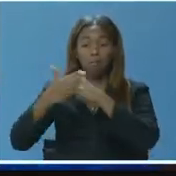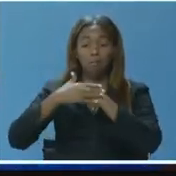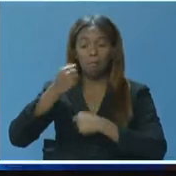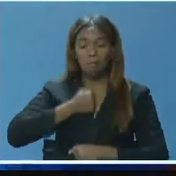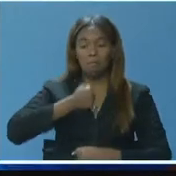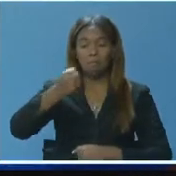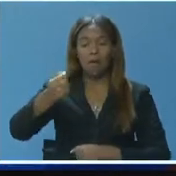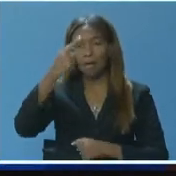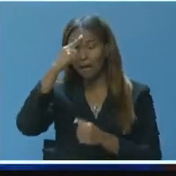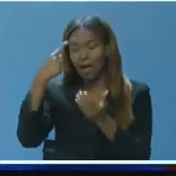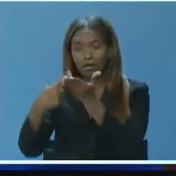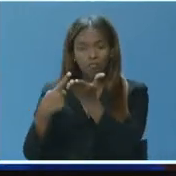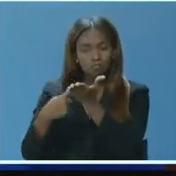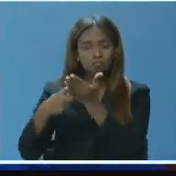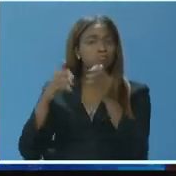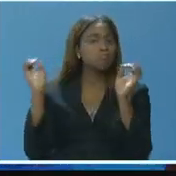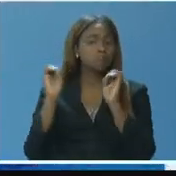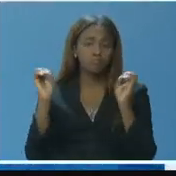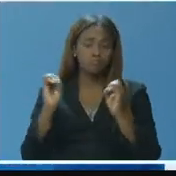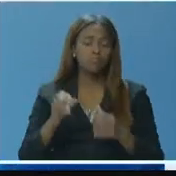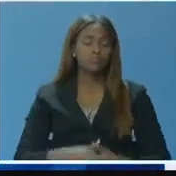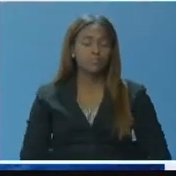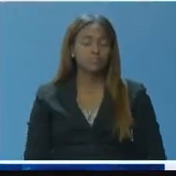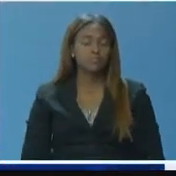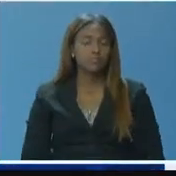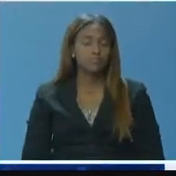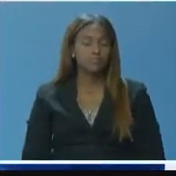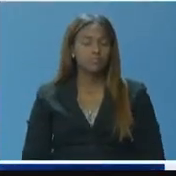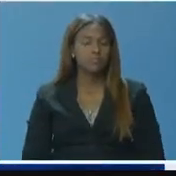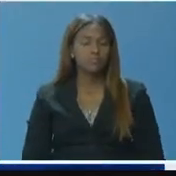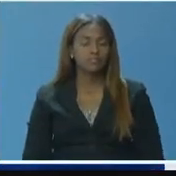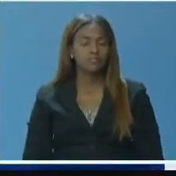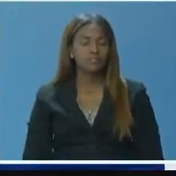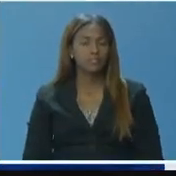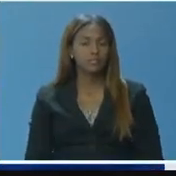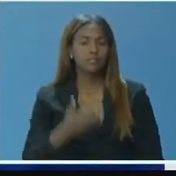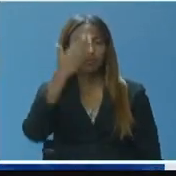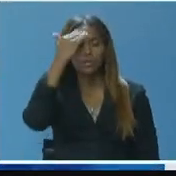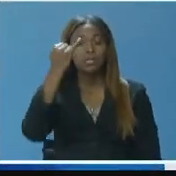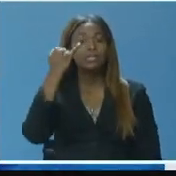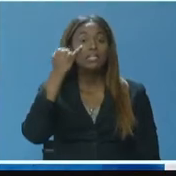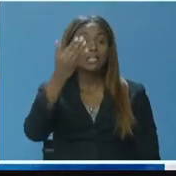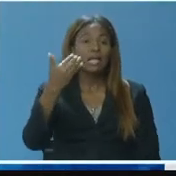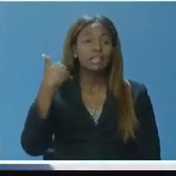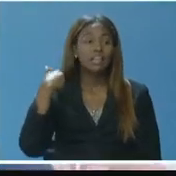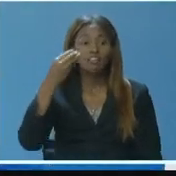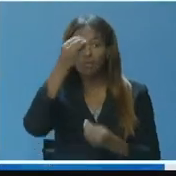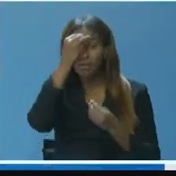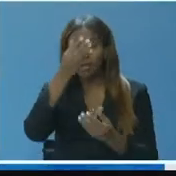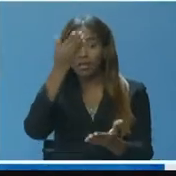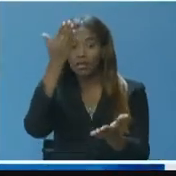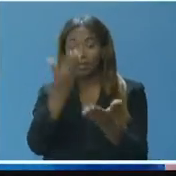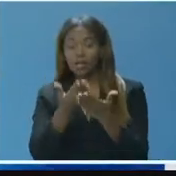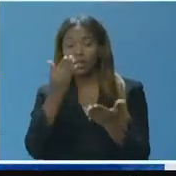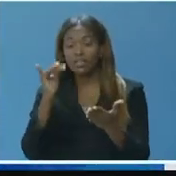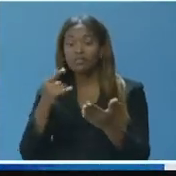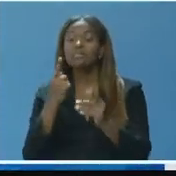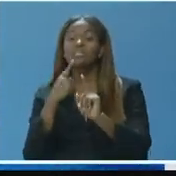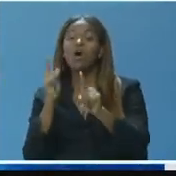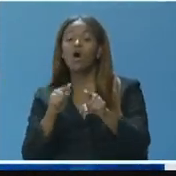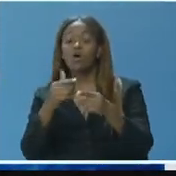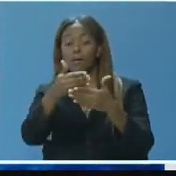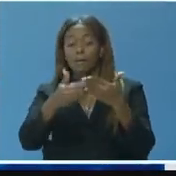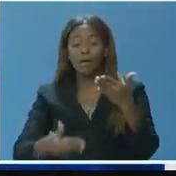el caso de narcotráfico y lavado de activos. Porque si usted pone una información, usted tiene que poner la hoja al lado que diga la citación, una